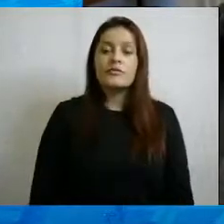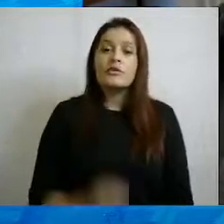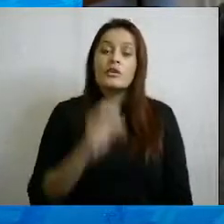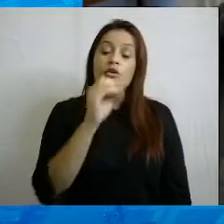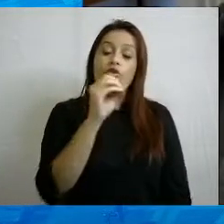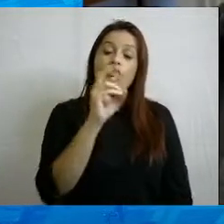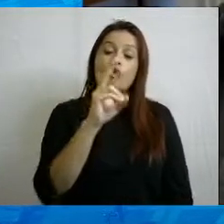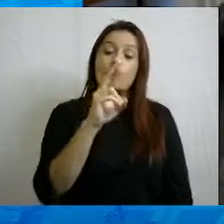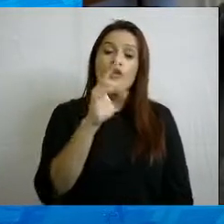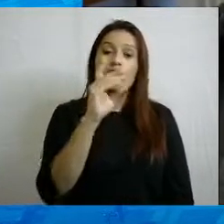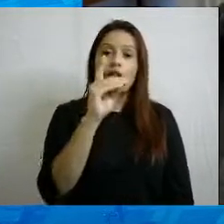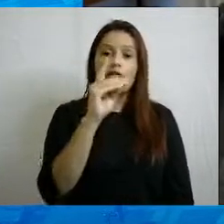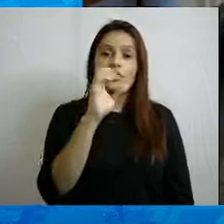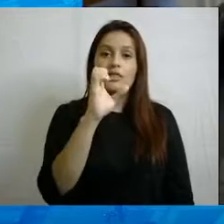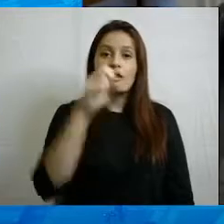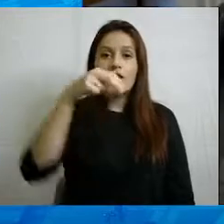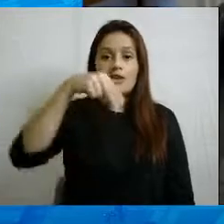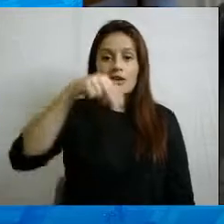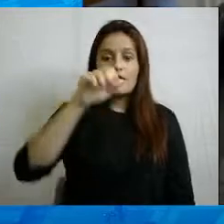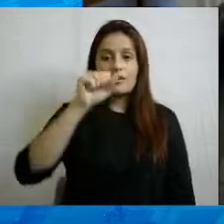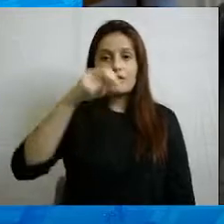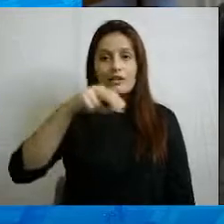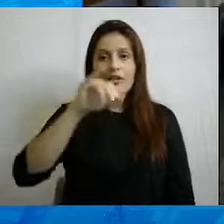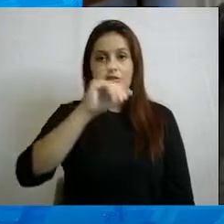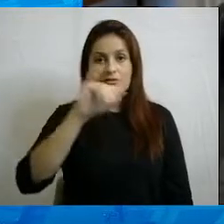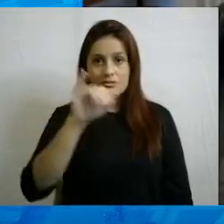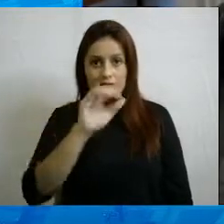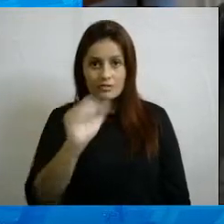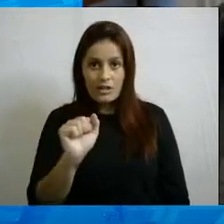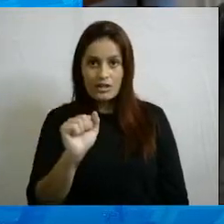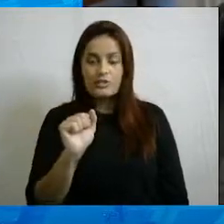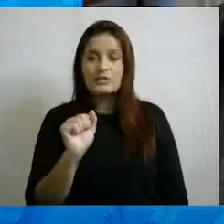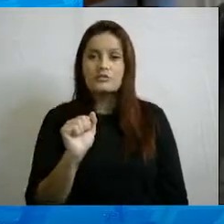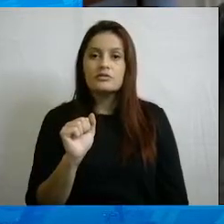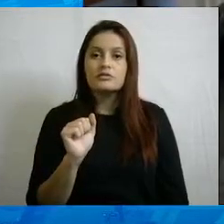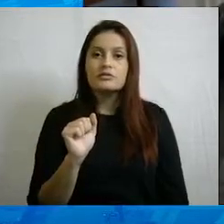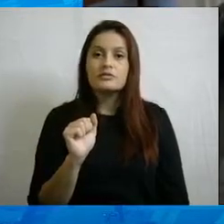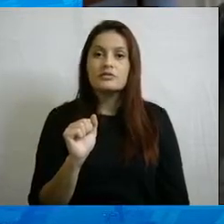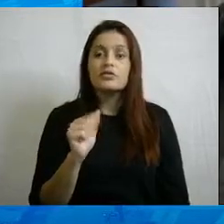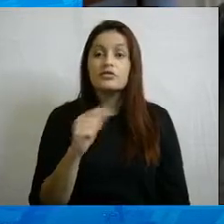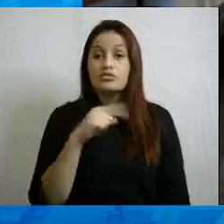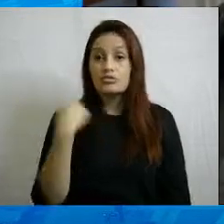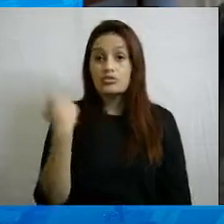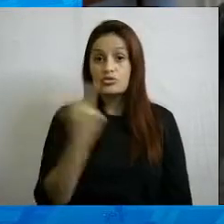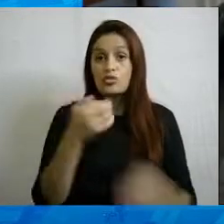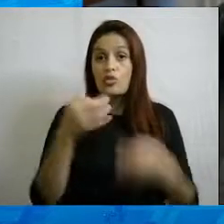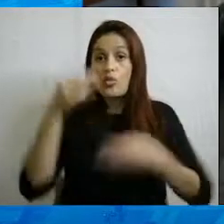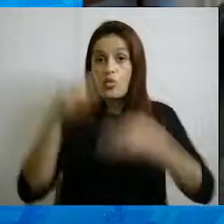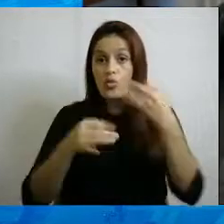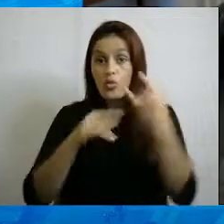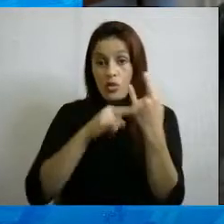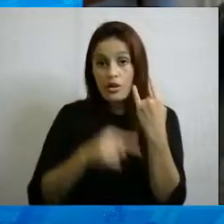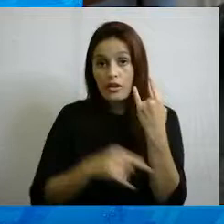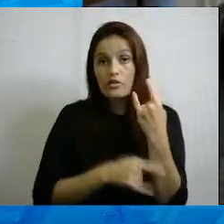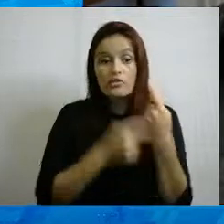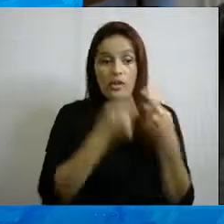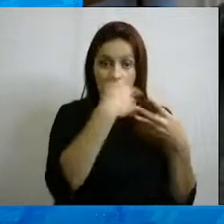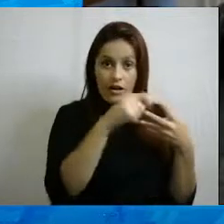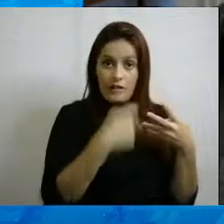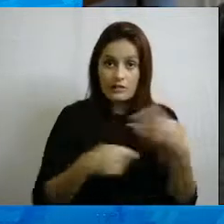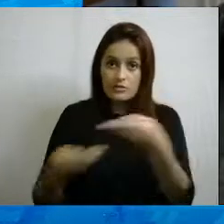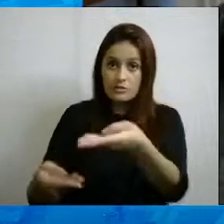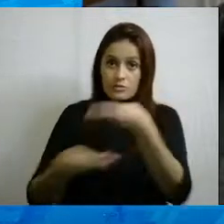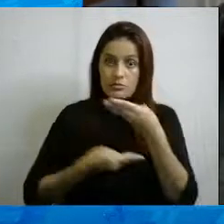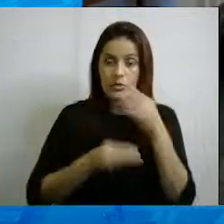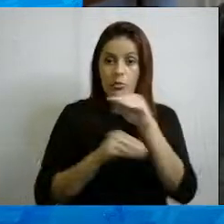a la modificación, o sea, es cosa de que se plantee, podemos nosotros revisarlo con jurídico, efectivamente esta propuesta de